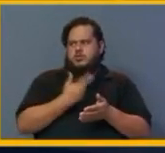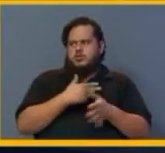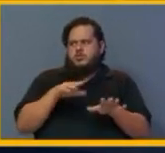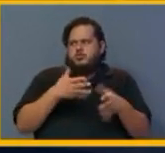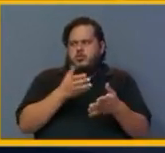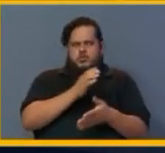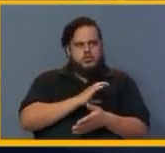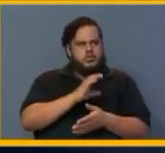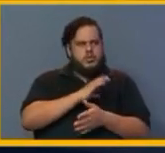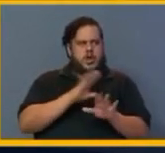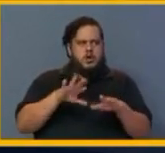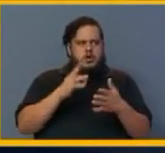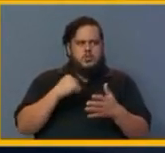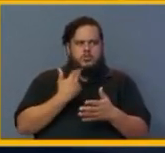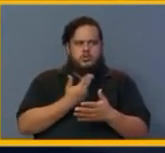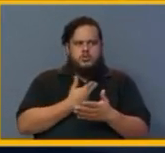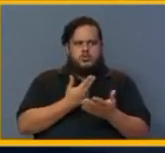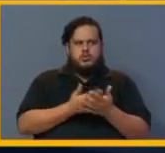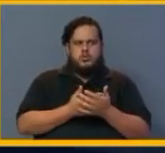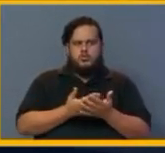cómo somos. Pensamos